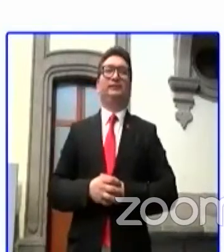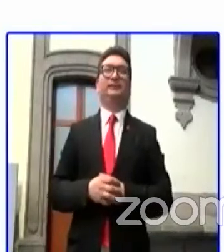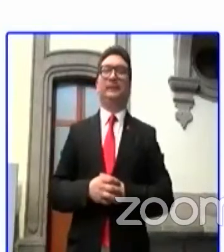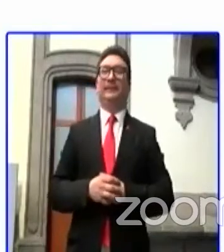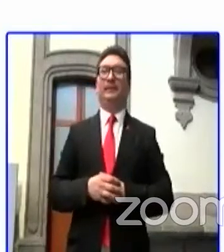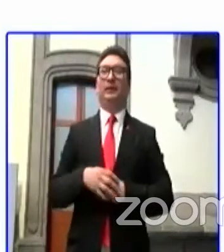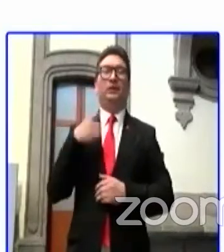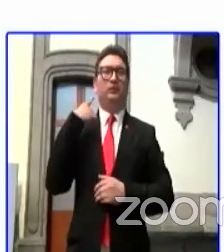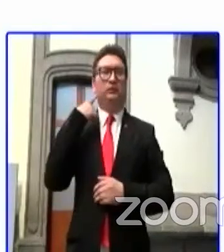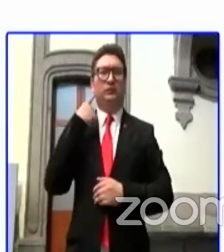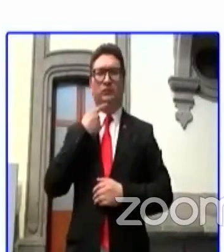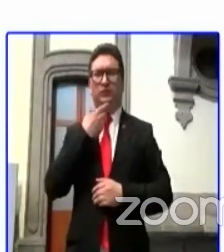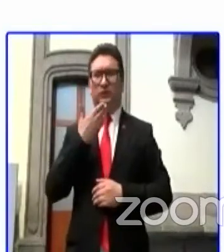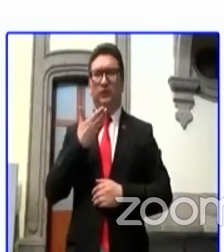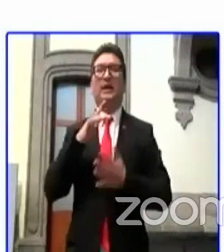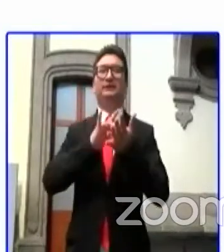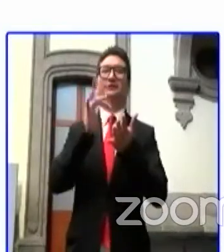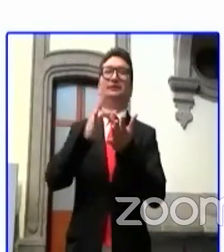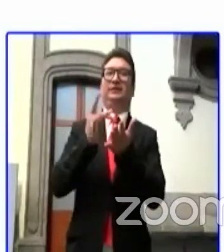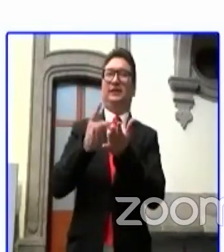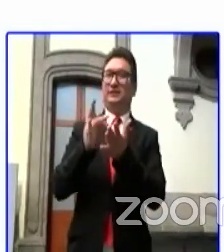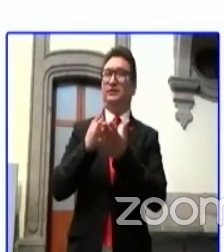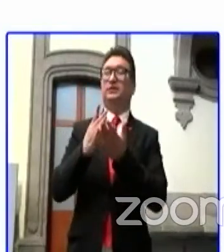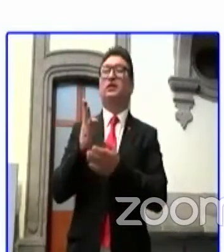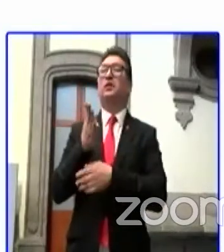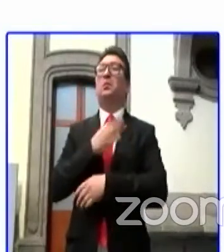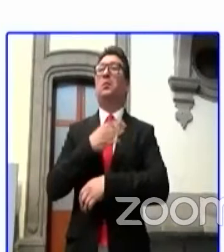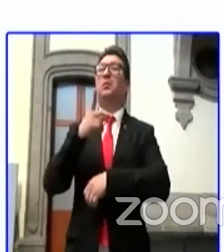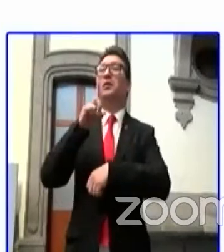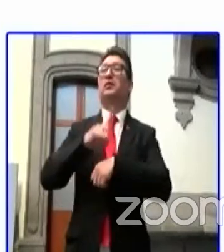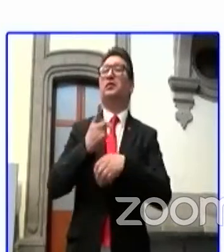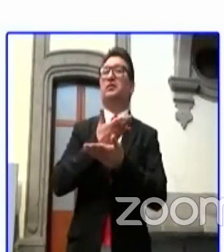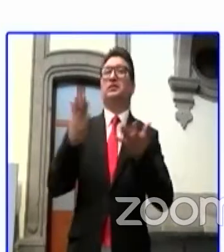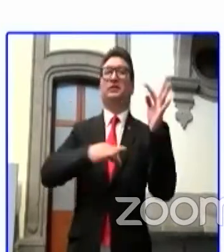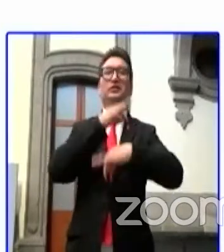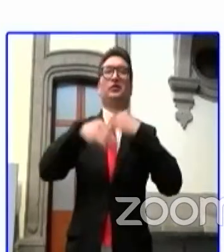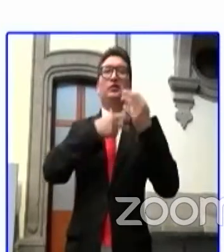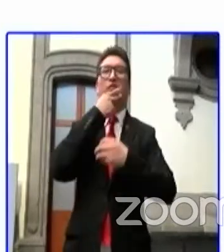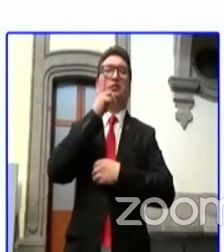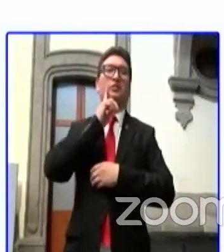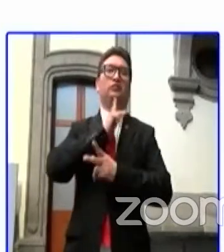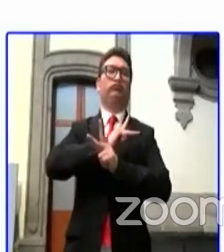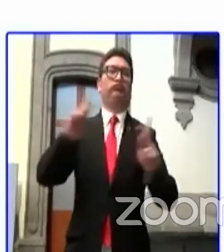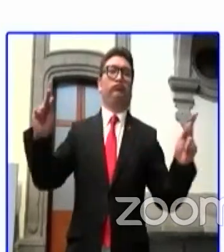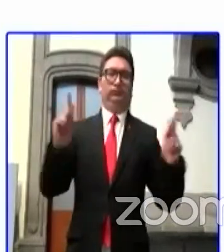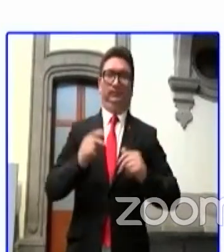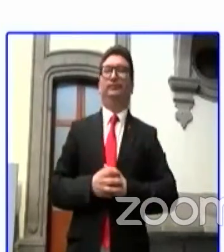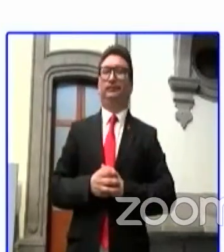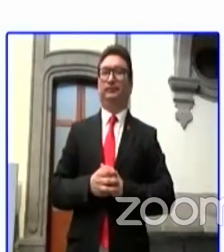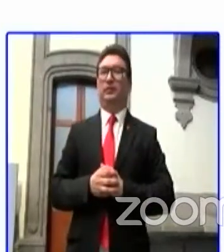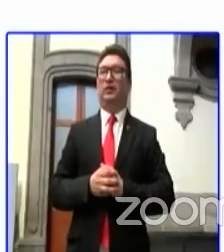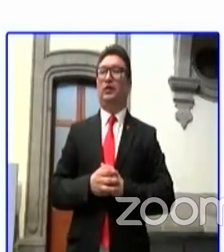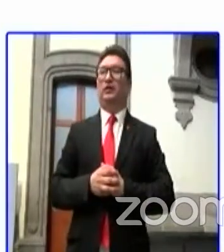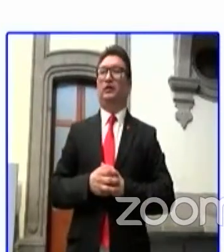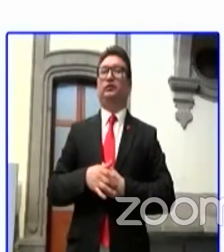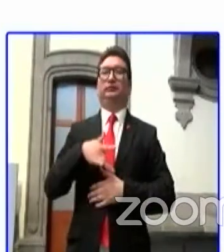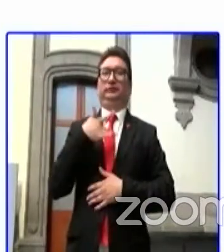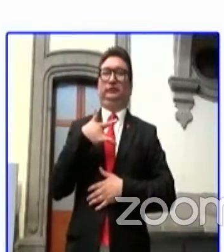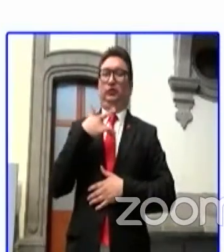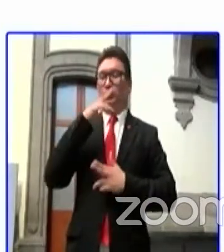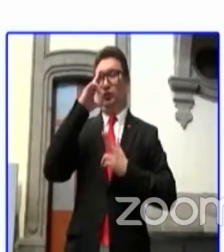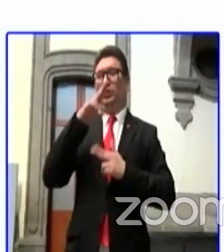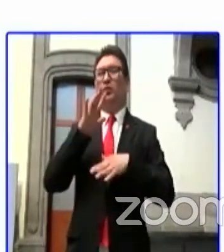Bueno, gracias. Muy buenos días a todos, todas y todes. Es un honor para mí